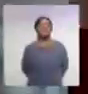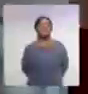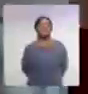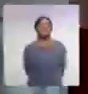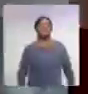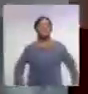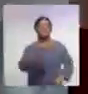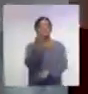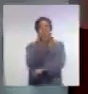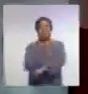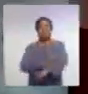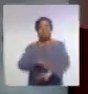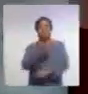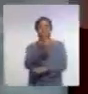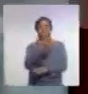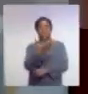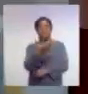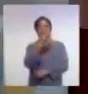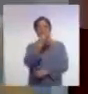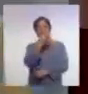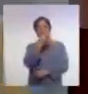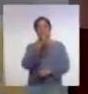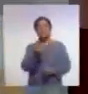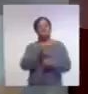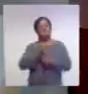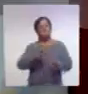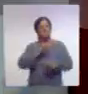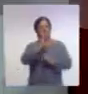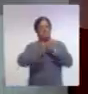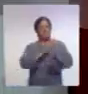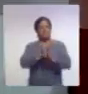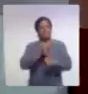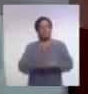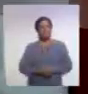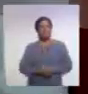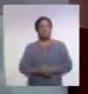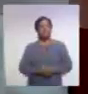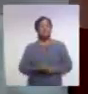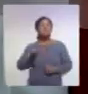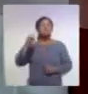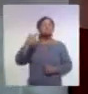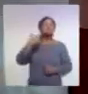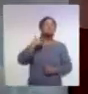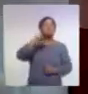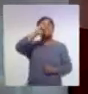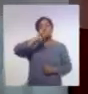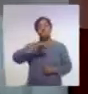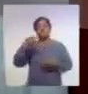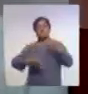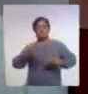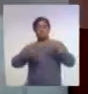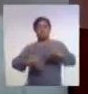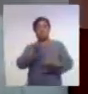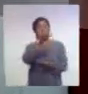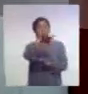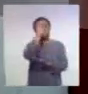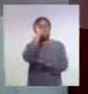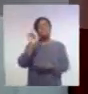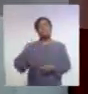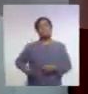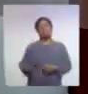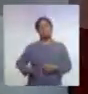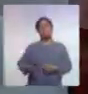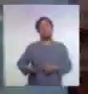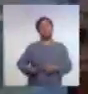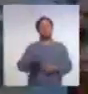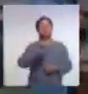Son las 14 horas con 55 minutos. Vamos a la información internacional. Es el exsecretario de Justicia, el candidato a gobernar Puerto